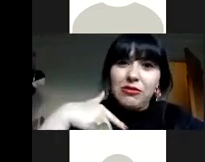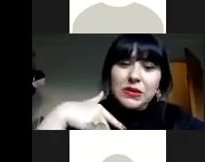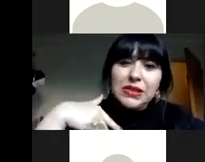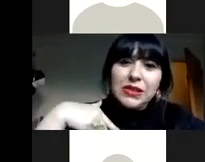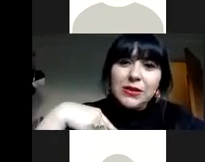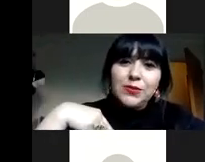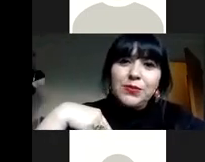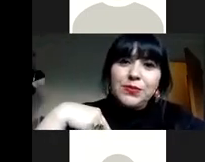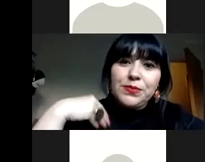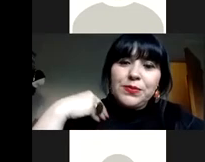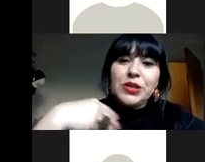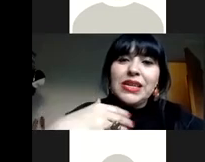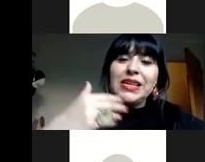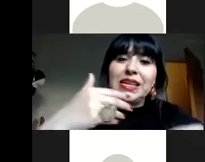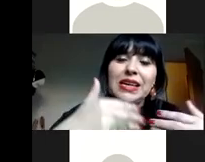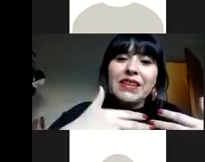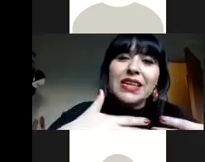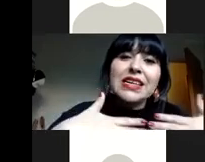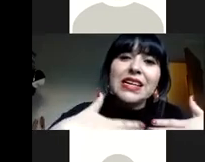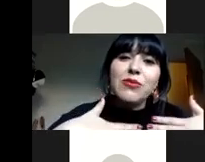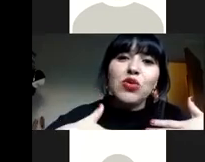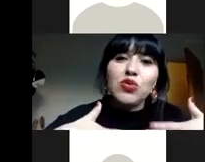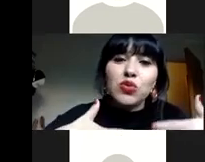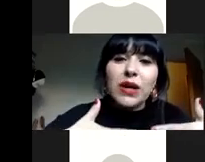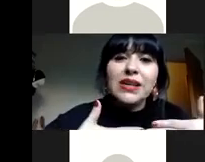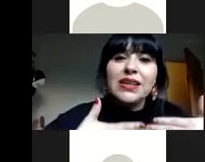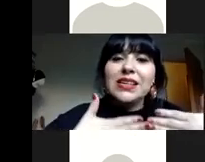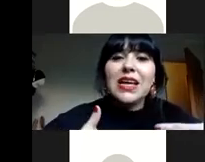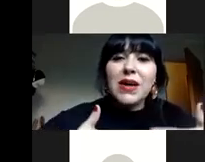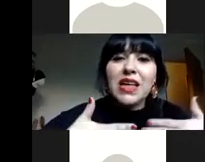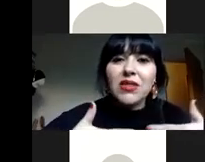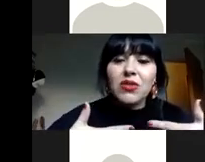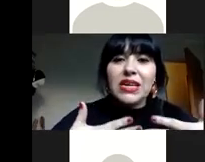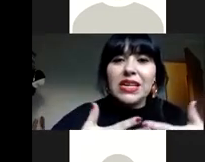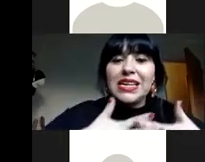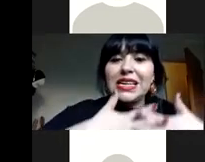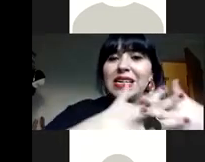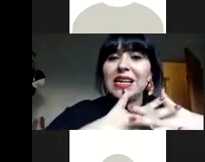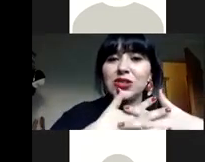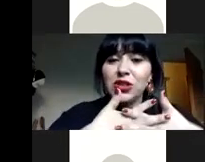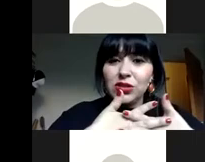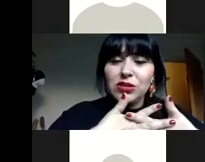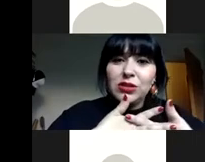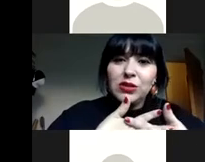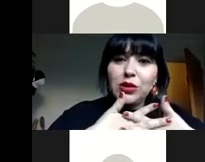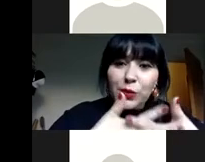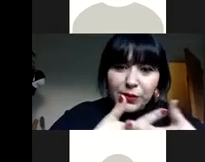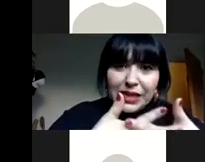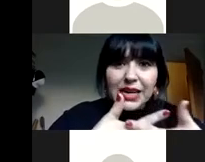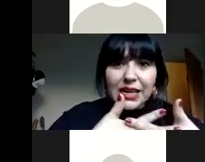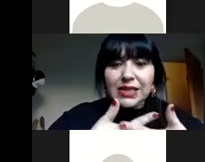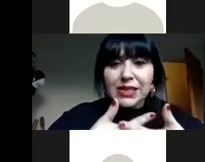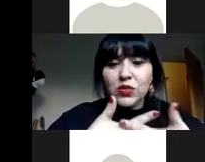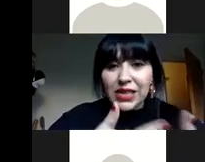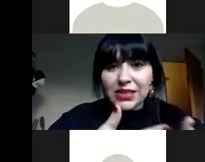significativos. Porque la verdad es que el cambio conductual está más dado en esa relación, grupo